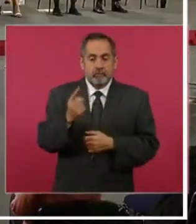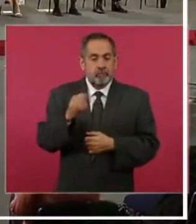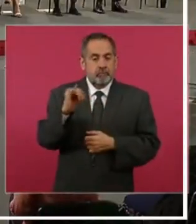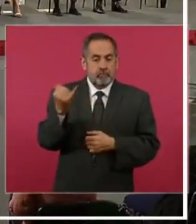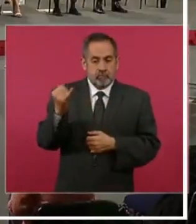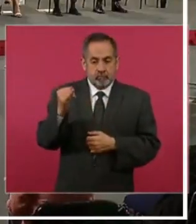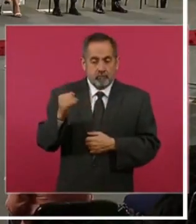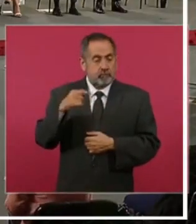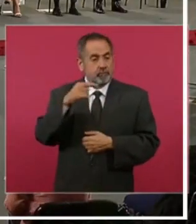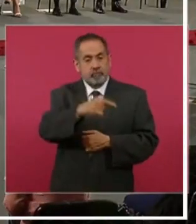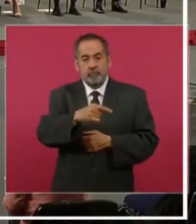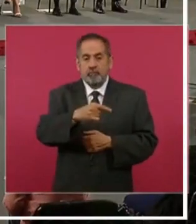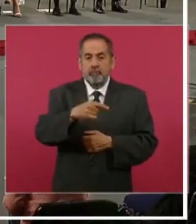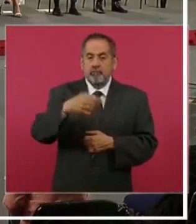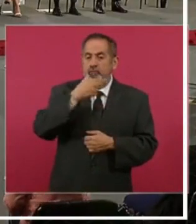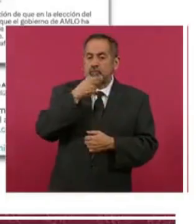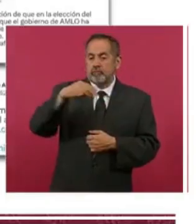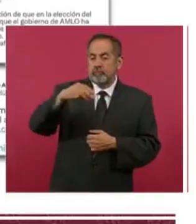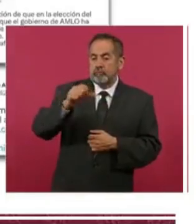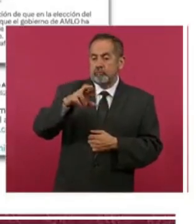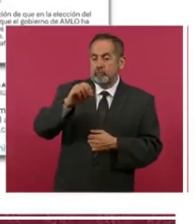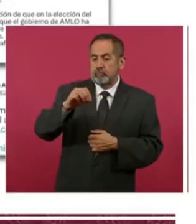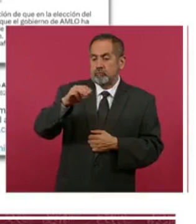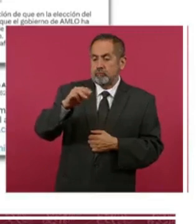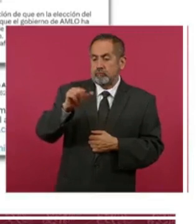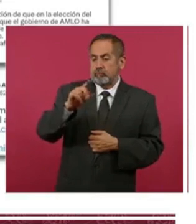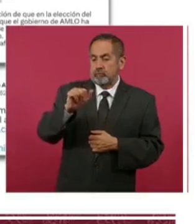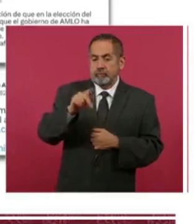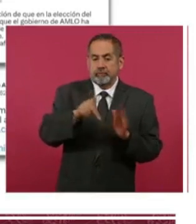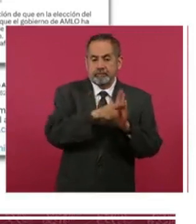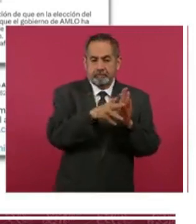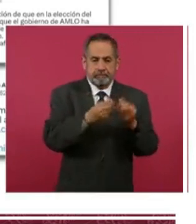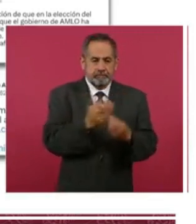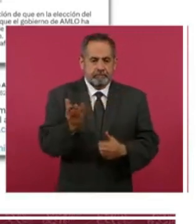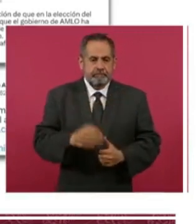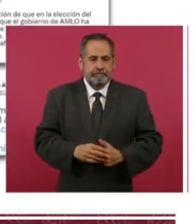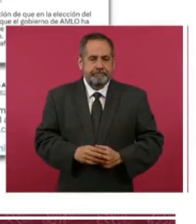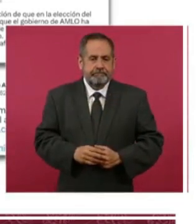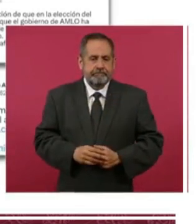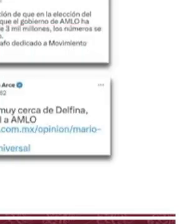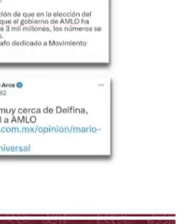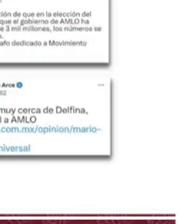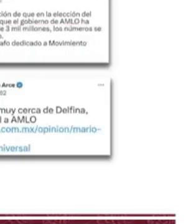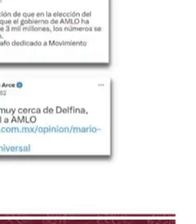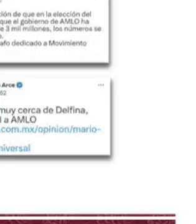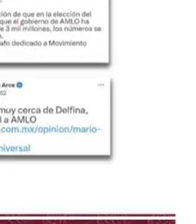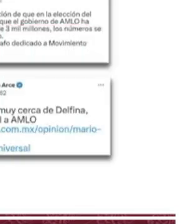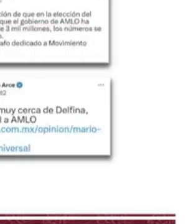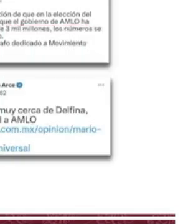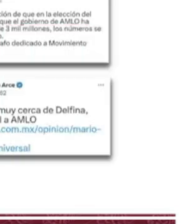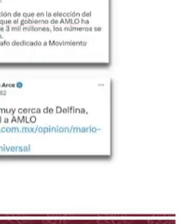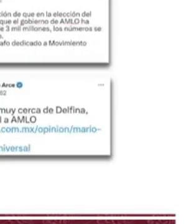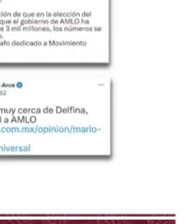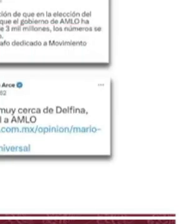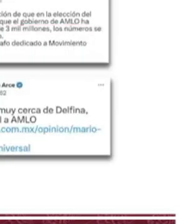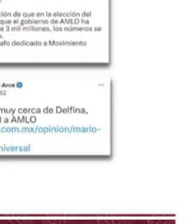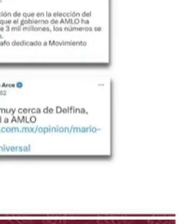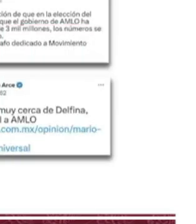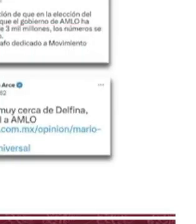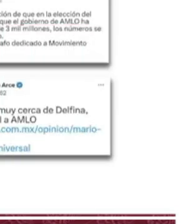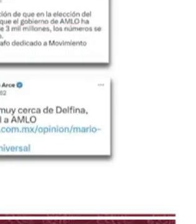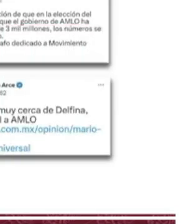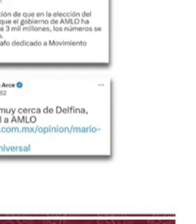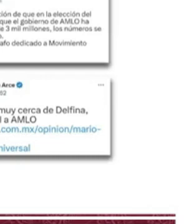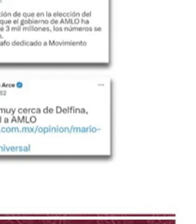el columnista del Universal Mario Maldonado escribió que según sus fuentes de gobierno, el Centro Nacional de